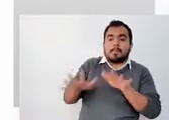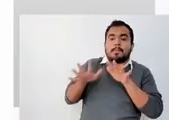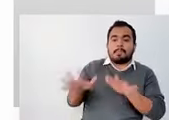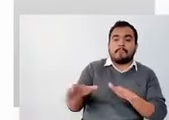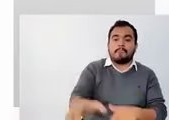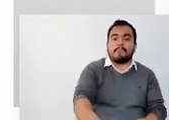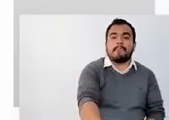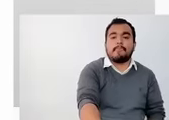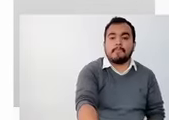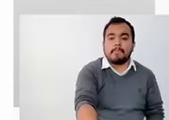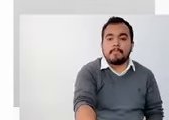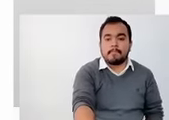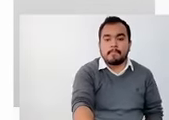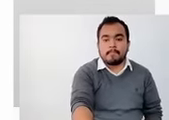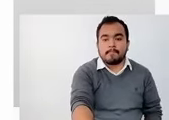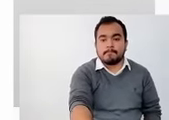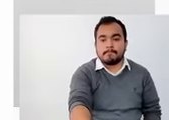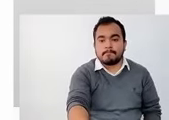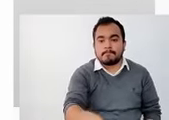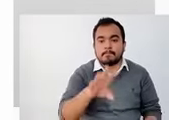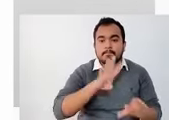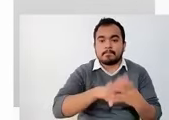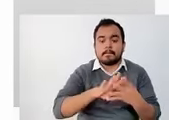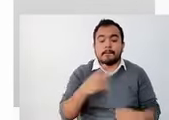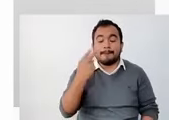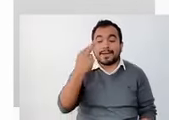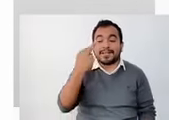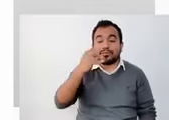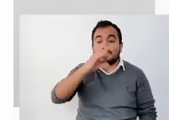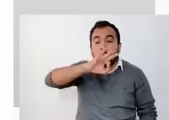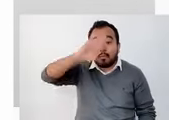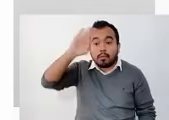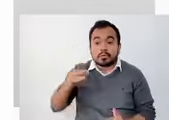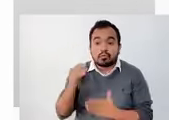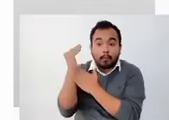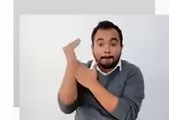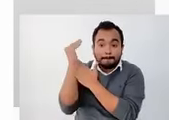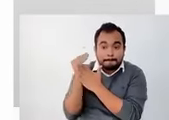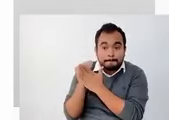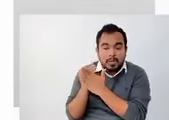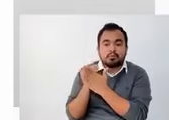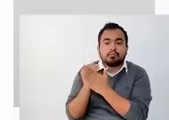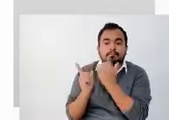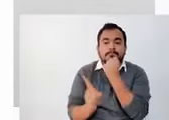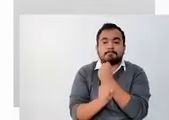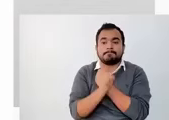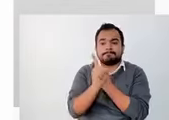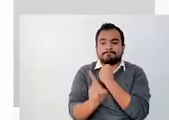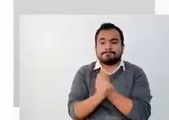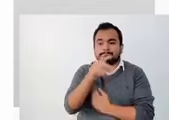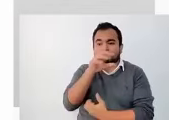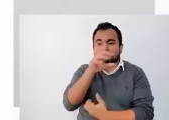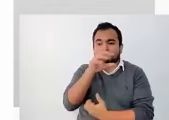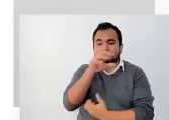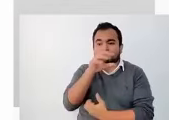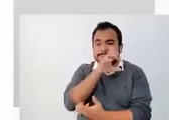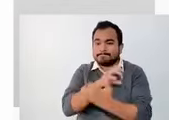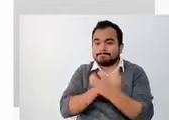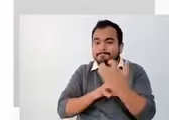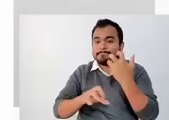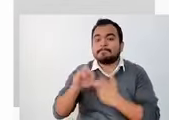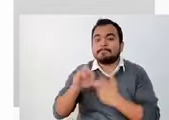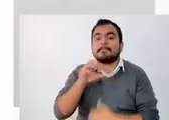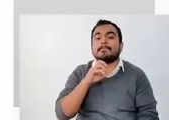25% en una época de crisis financiera galopante, hemos tenido una reducción de la delincuencia y la reducción de